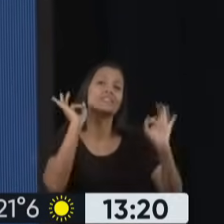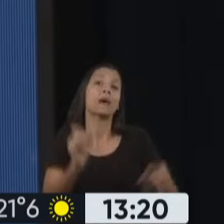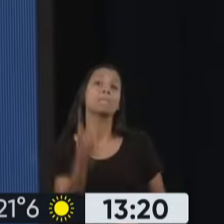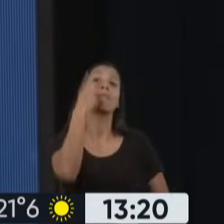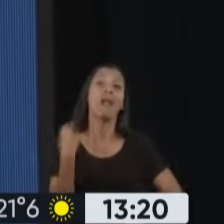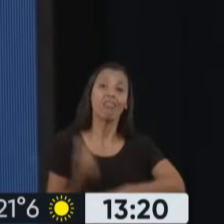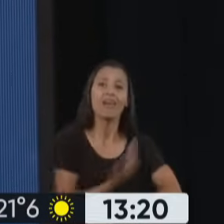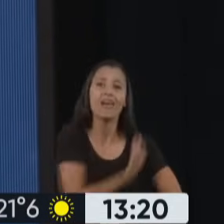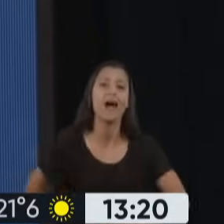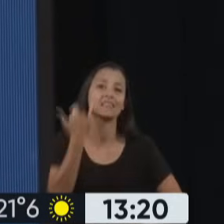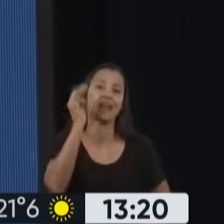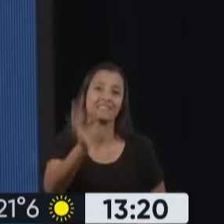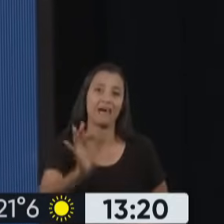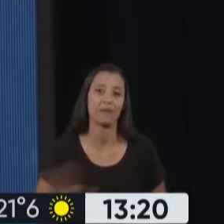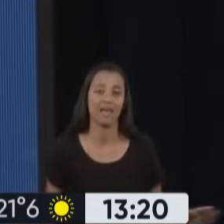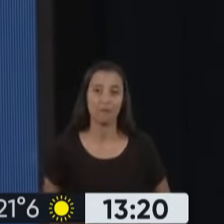llegamos.